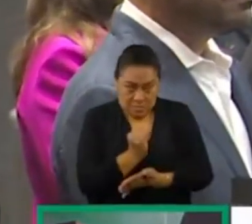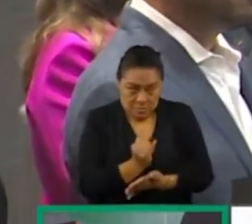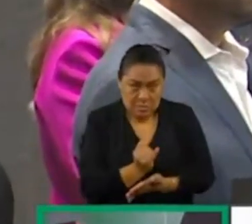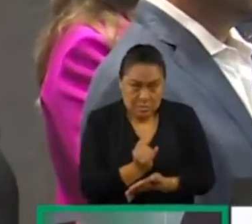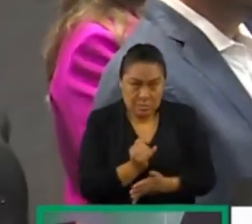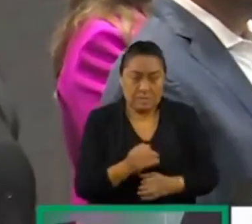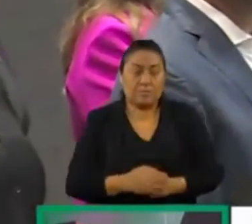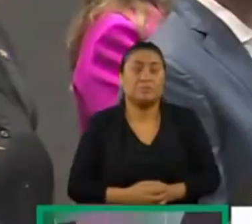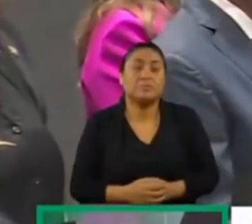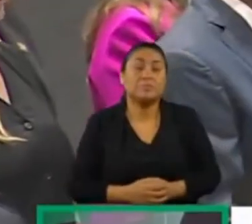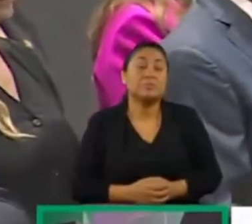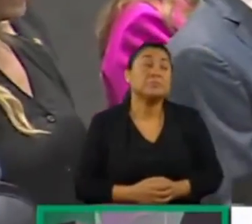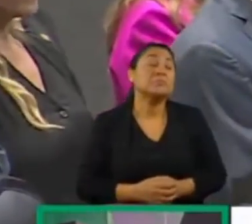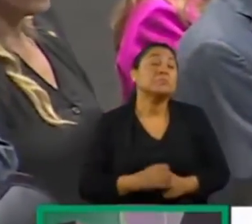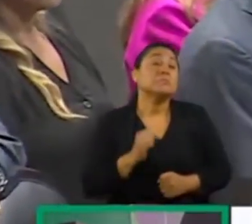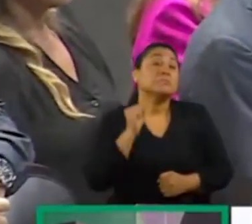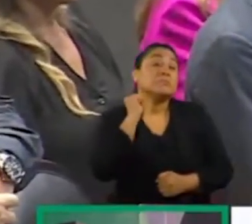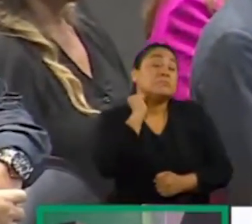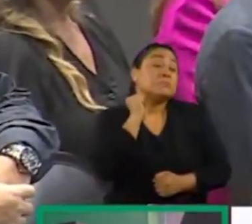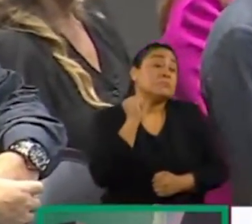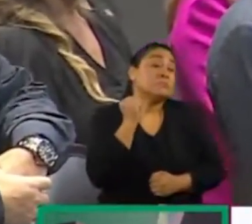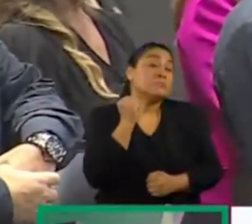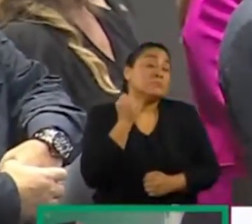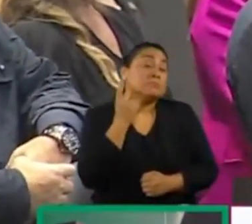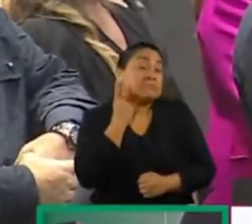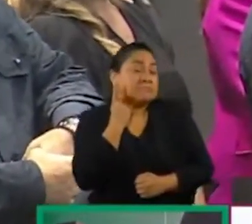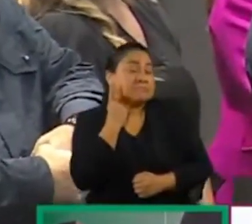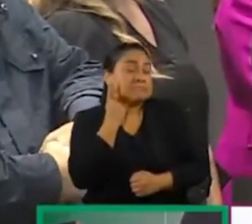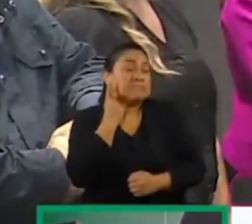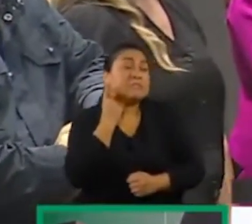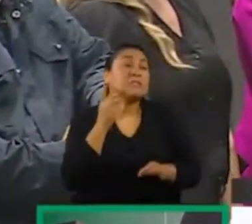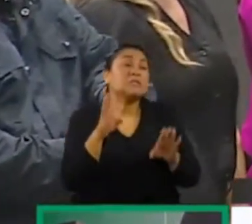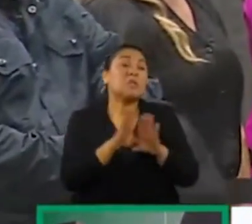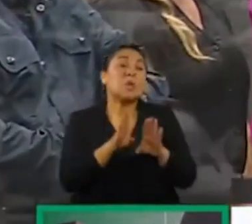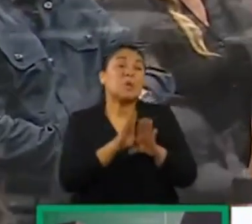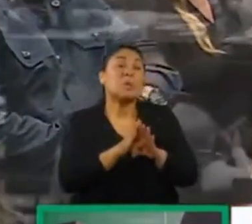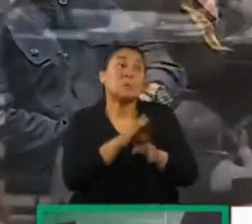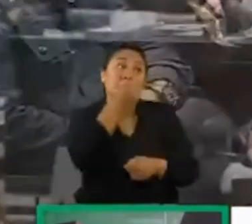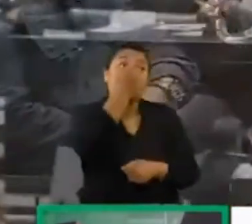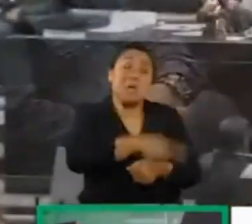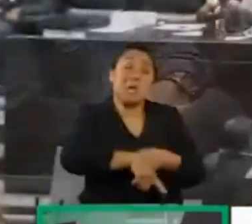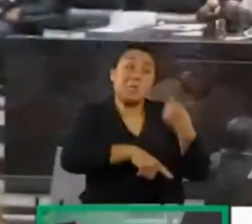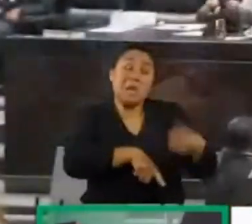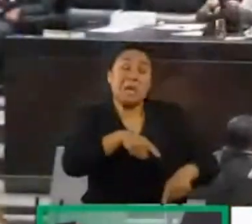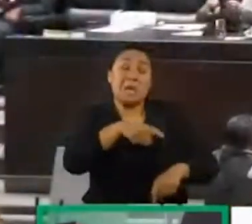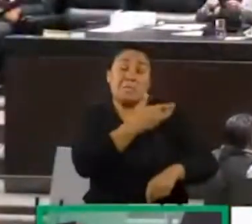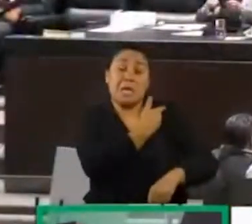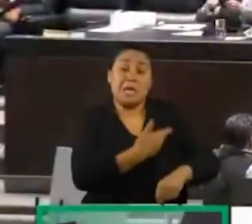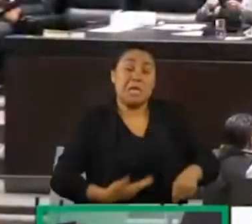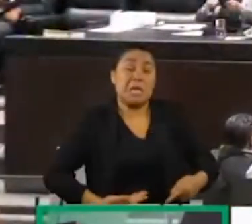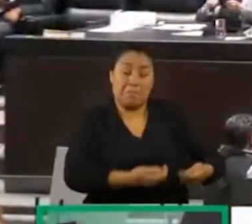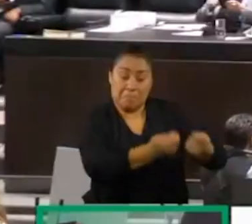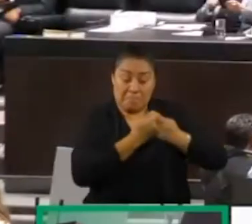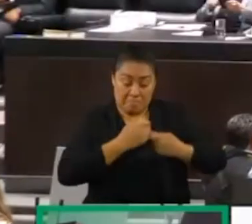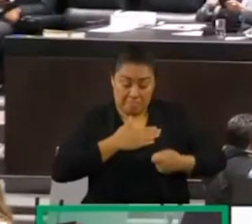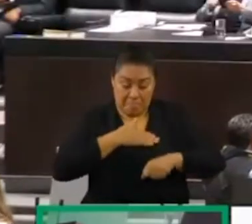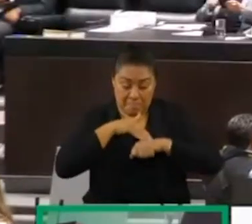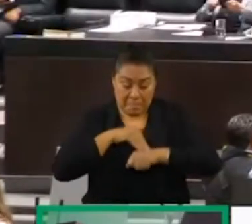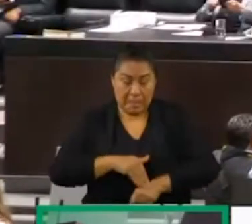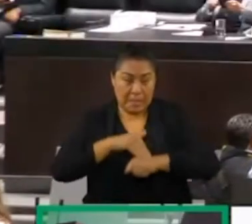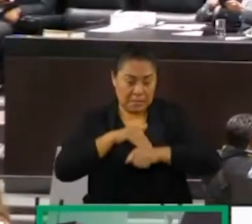Poder Legislativo como una mera oficialía de trámites. Y bueno, con todas estas